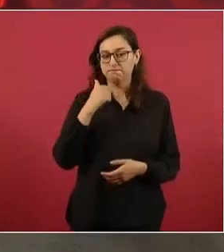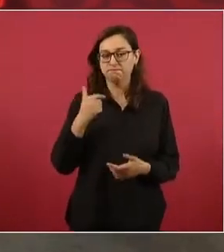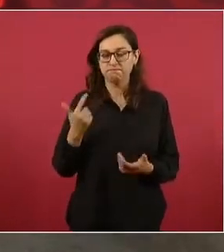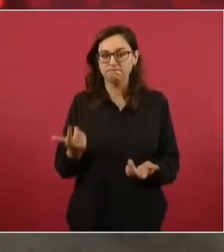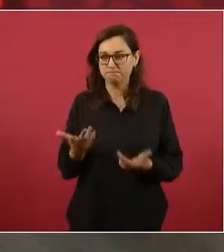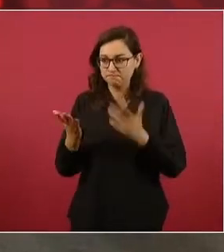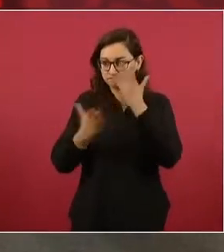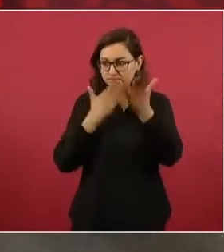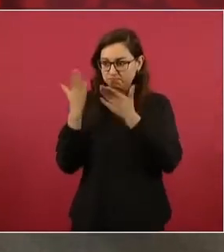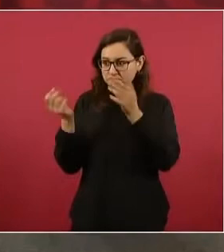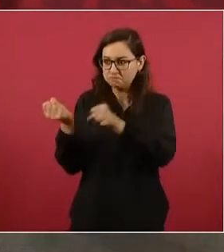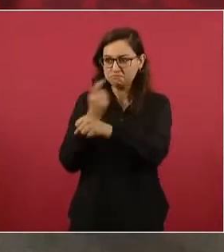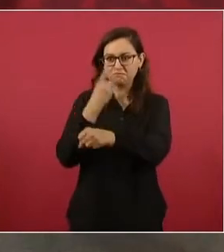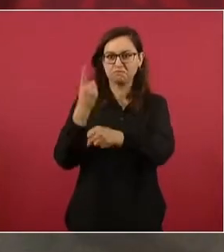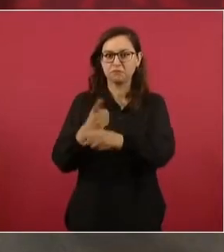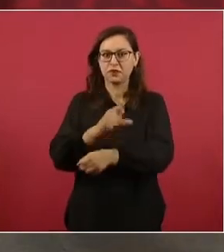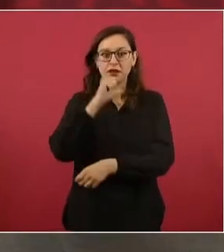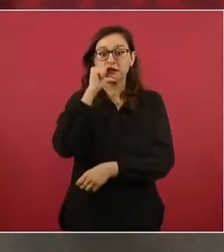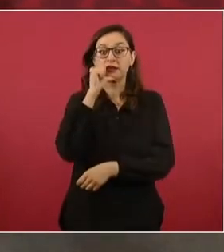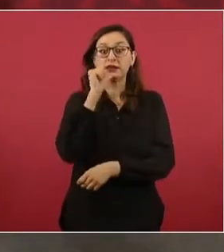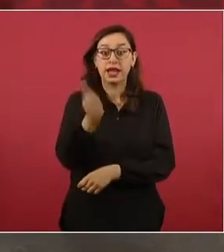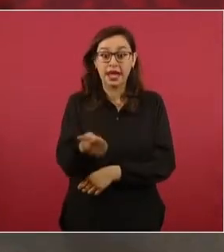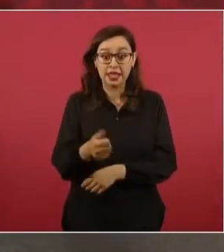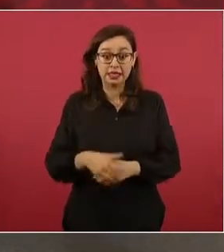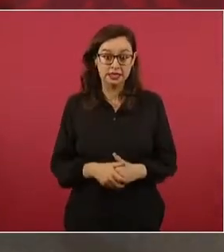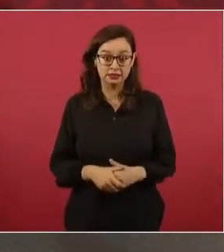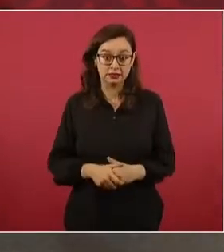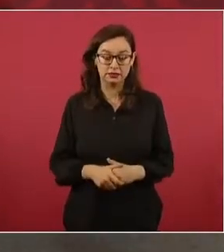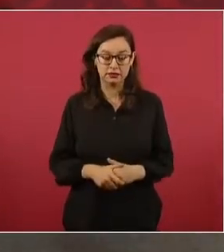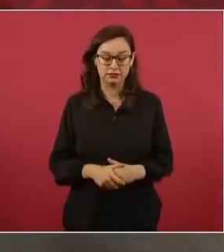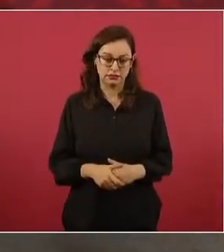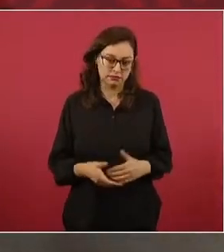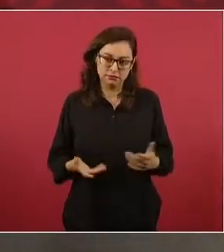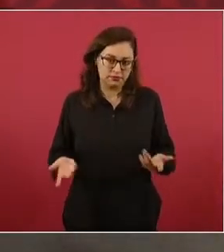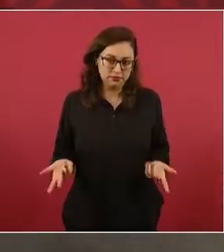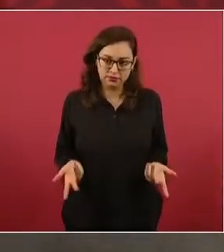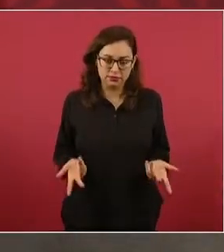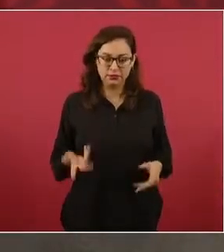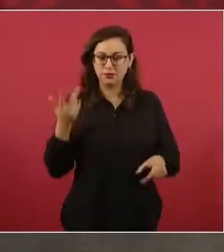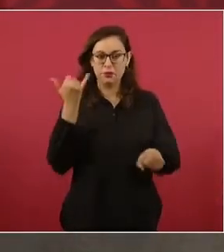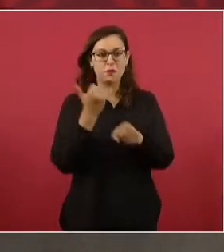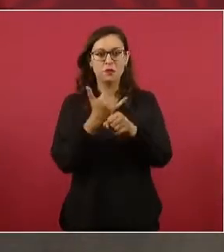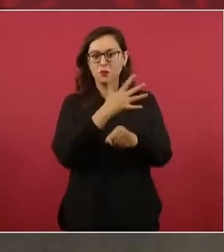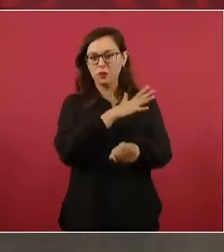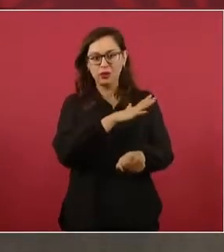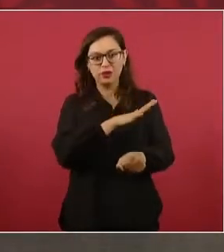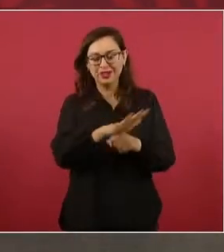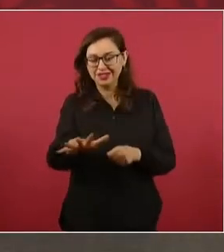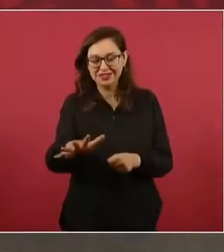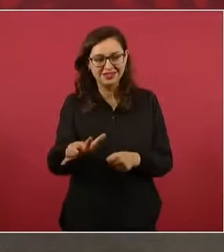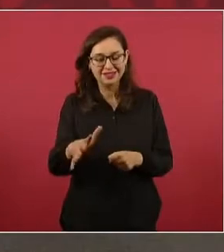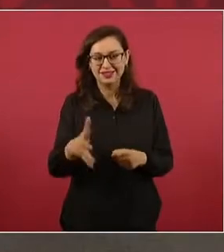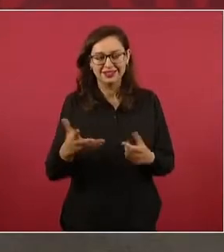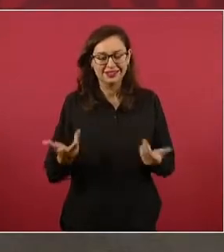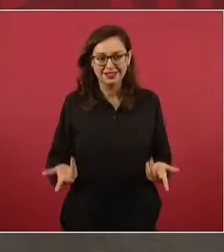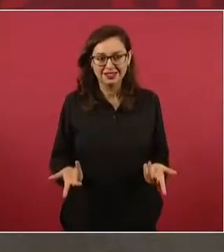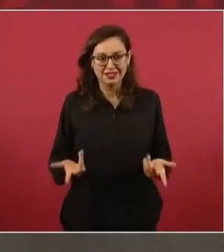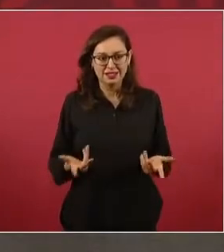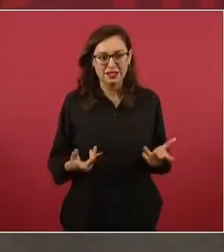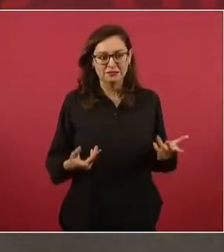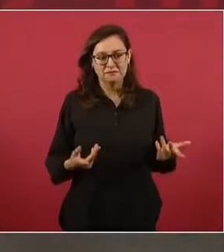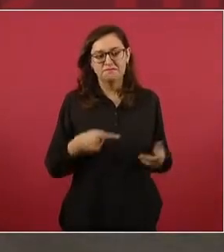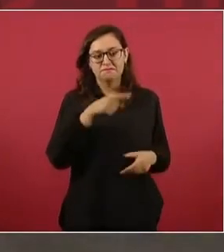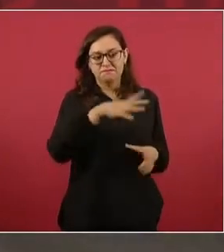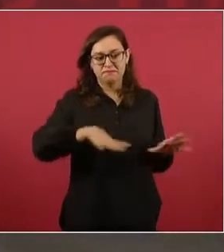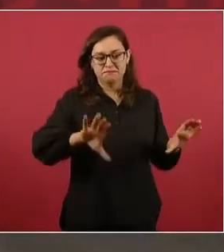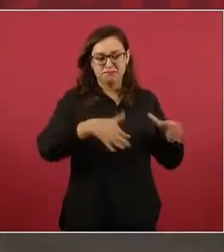el plan. Pero eso pues no puede suceder, aunque lo deseen